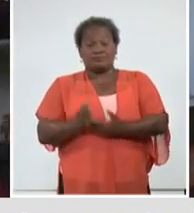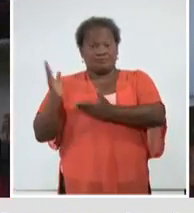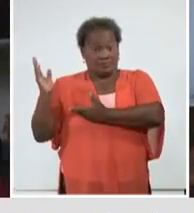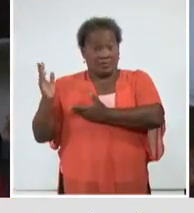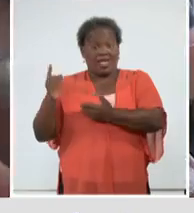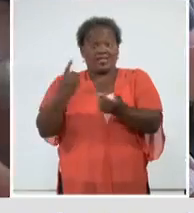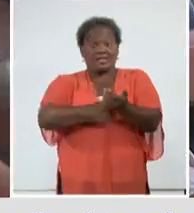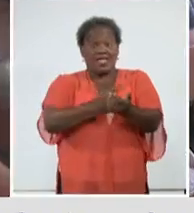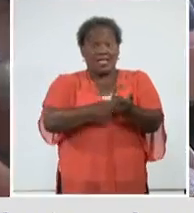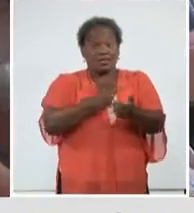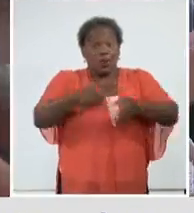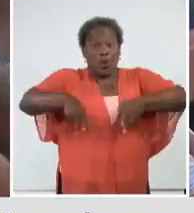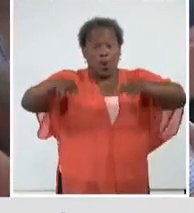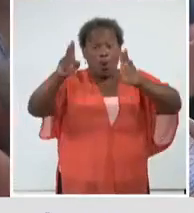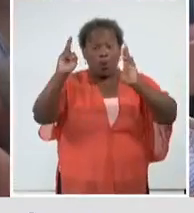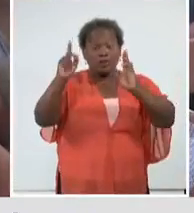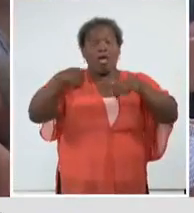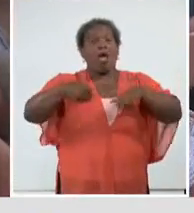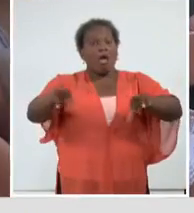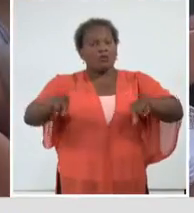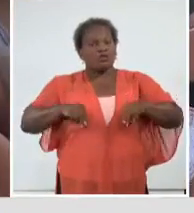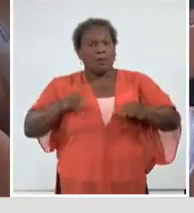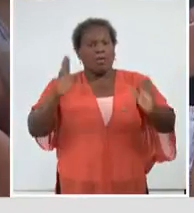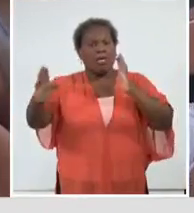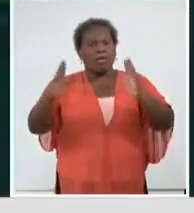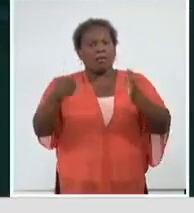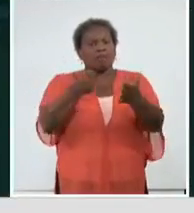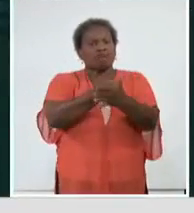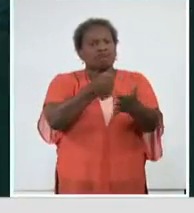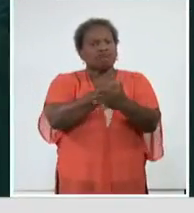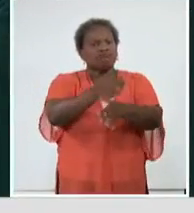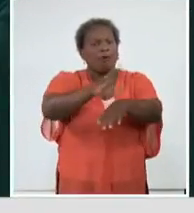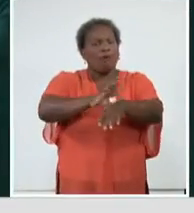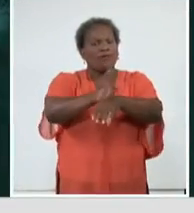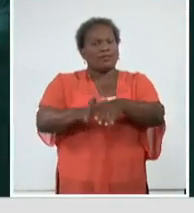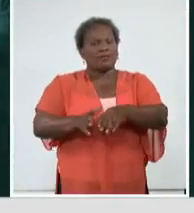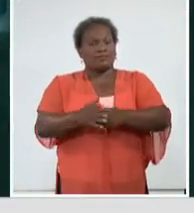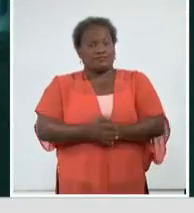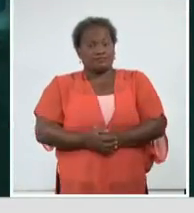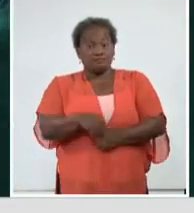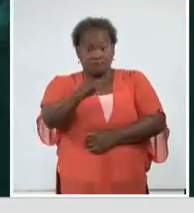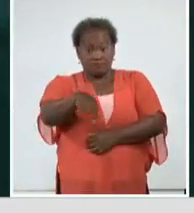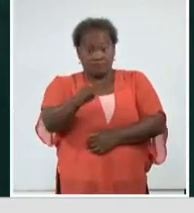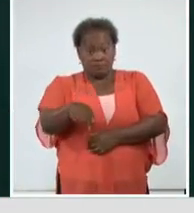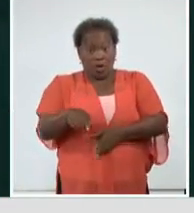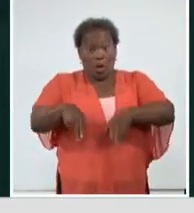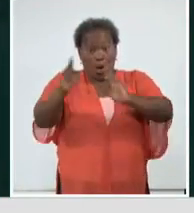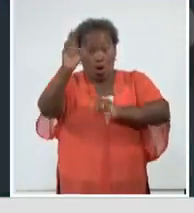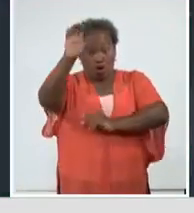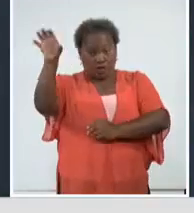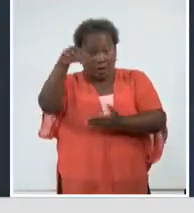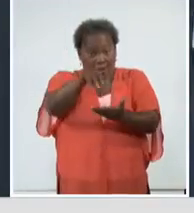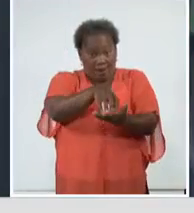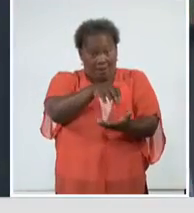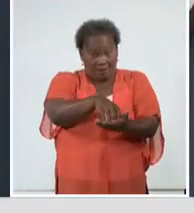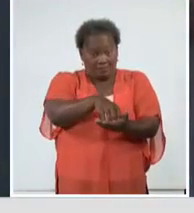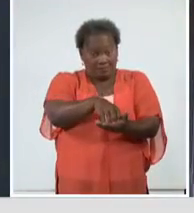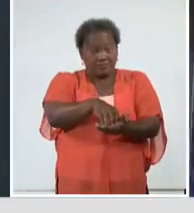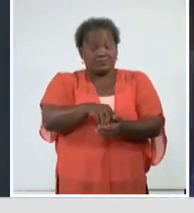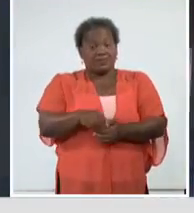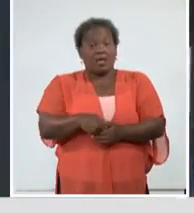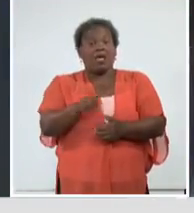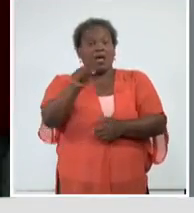infraestructura hotelera para asumir la crítica etapa de enfrentamiento a la COVID-19. Actualmente la instalación cienfueguera Pasacaballo amplió a